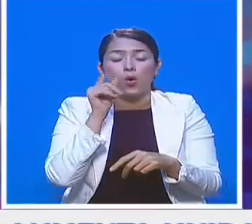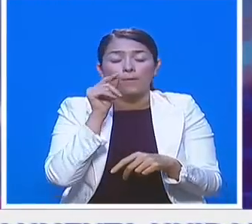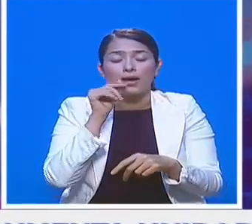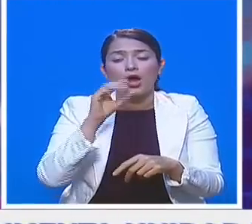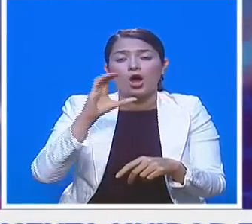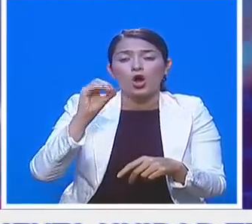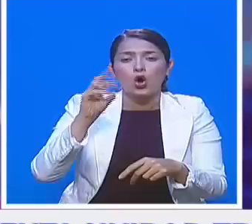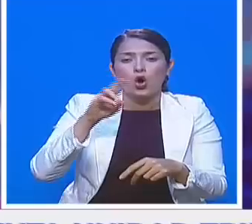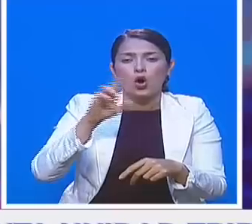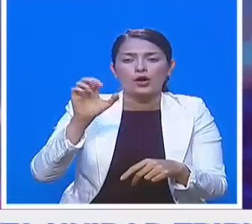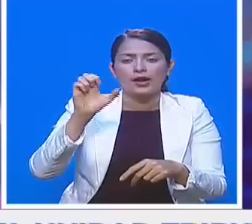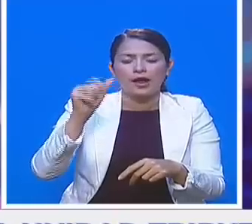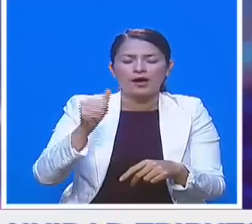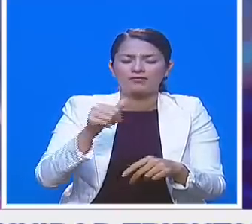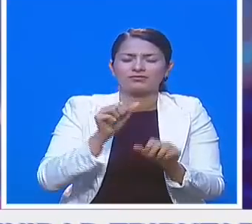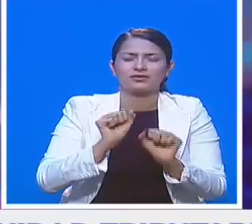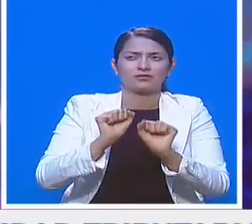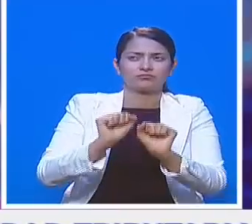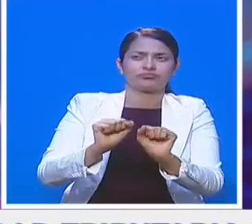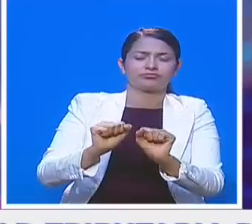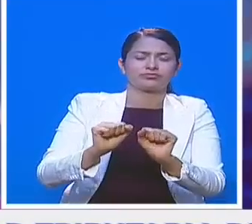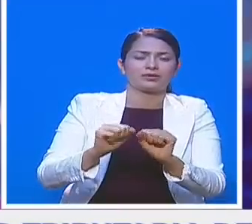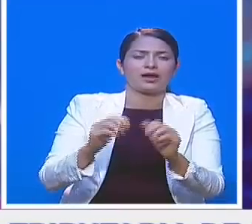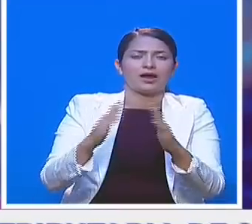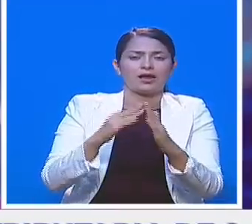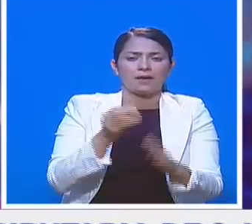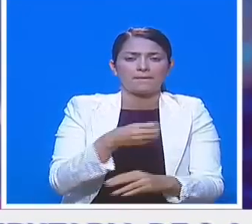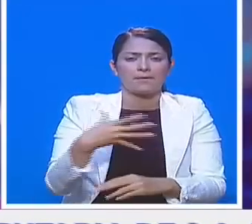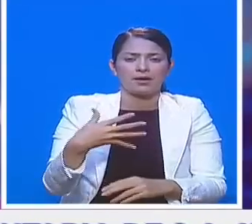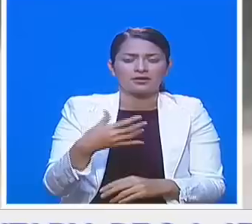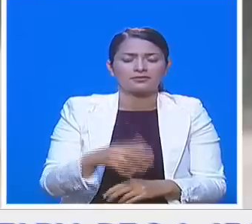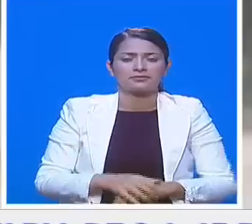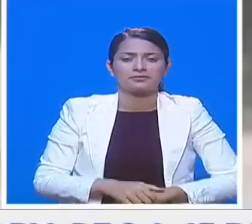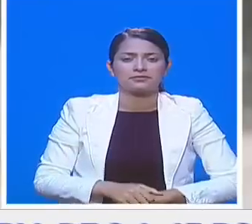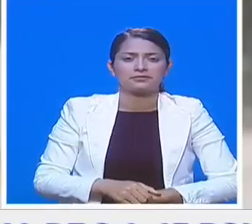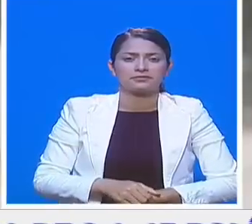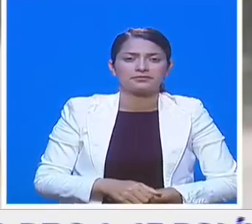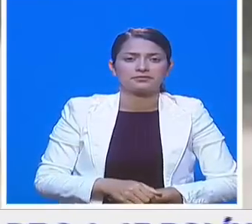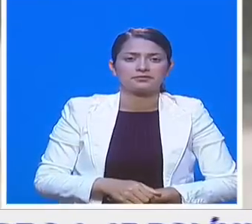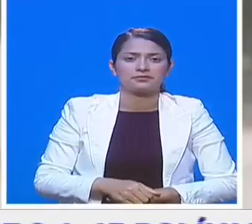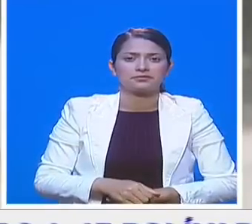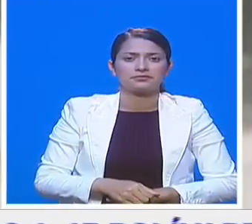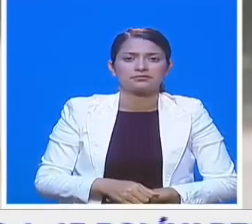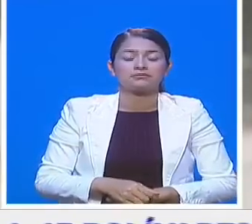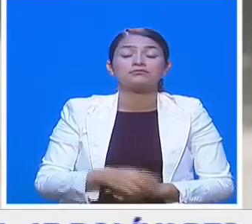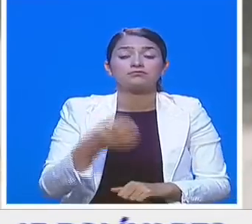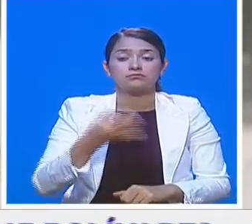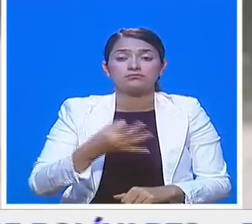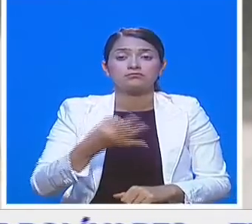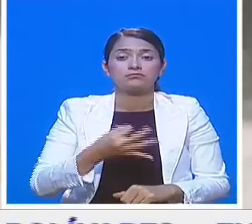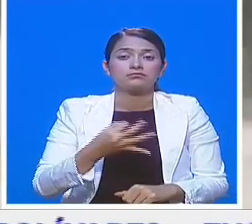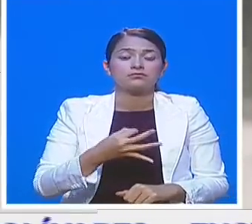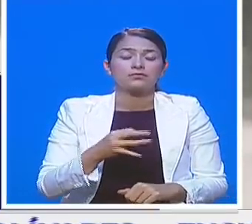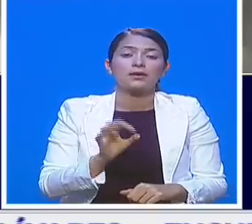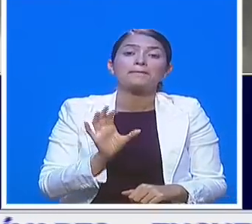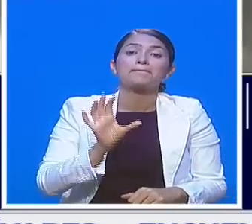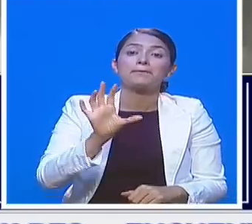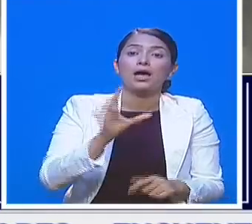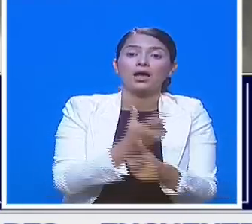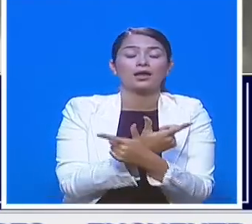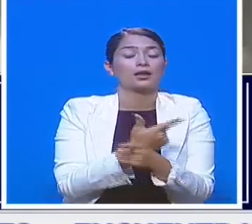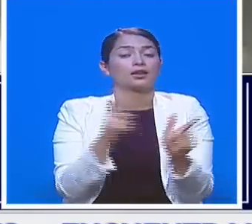medida de la Casa Blanca. Escuchemos parte de sus declaraciones. Es verdad que un país es